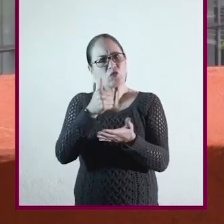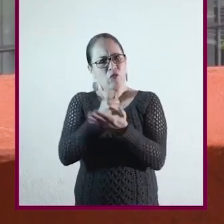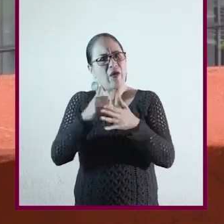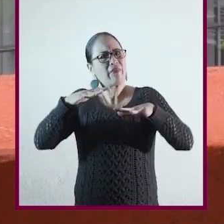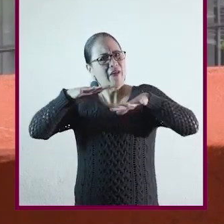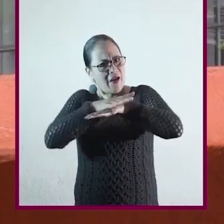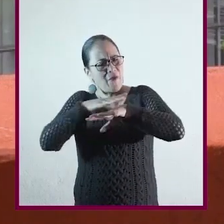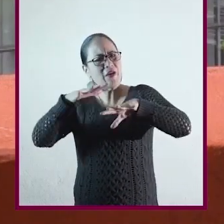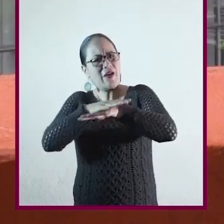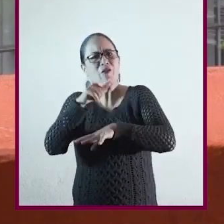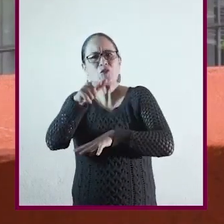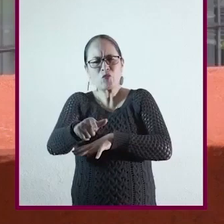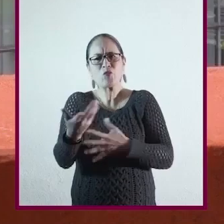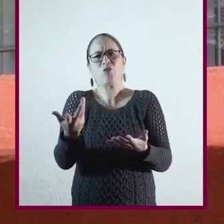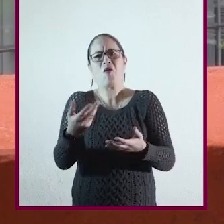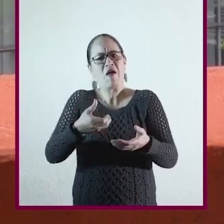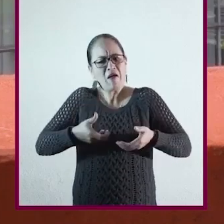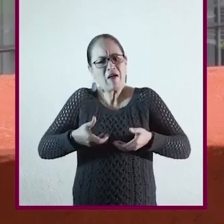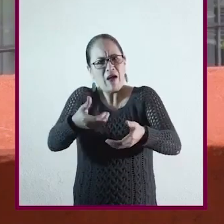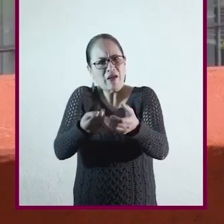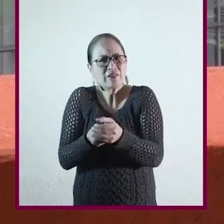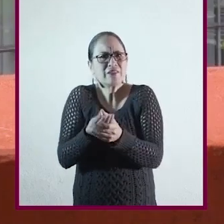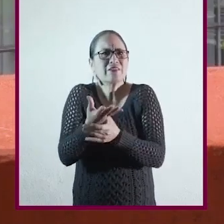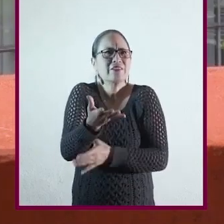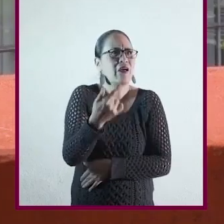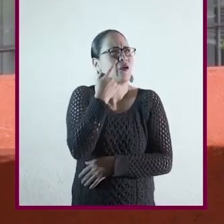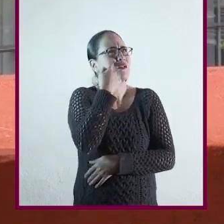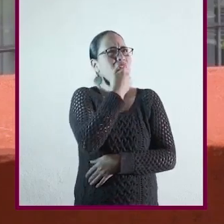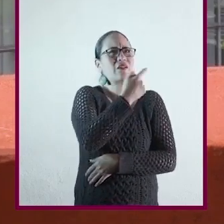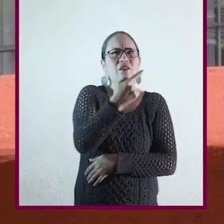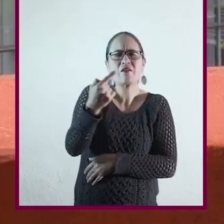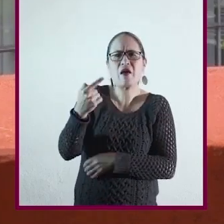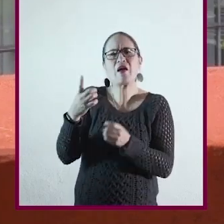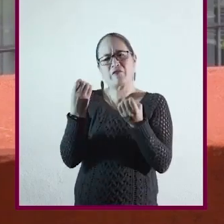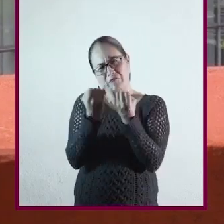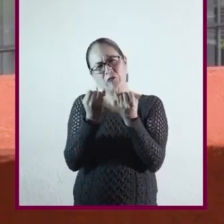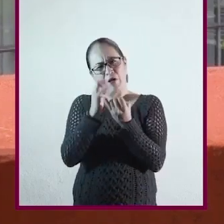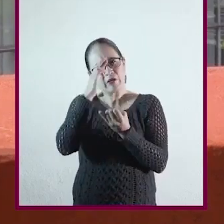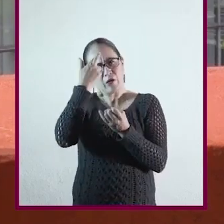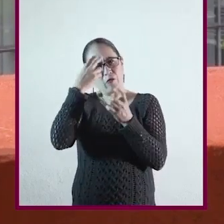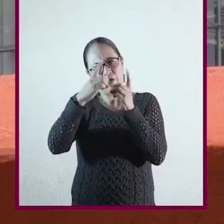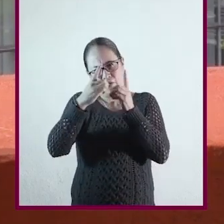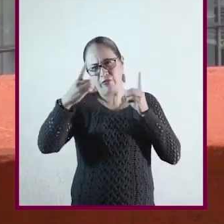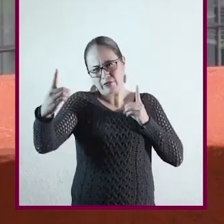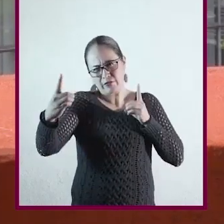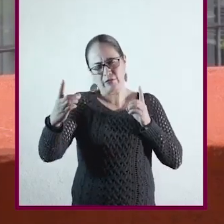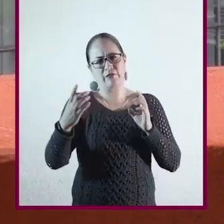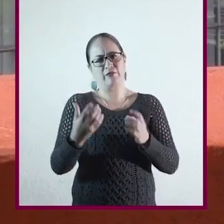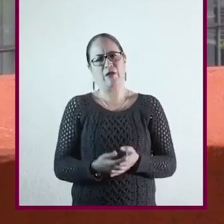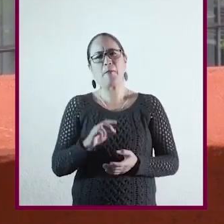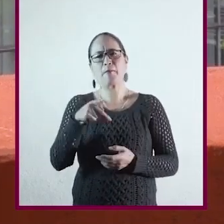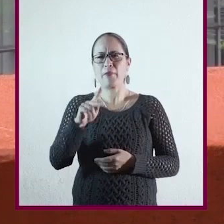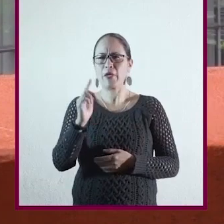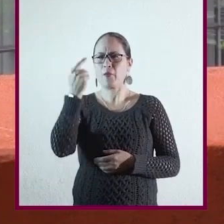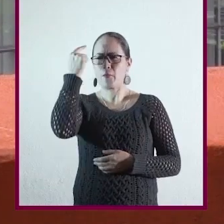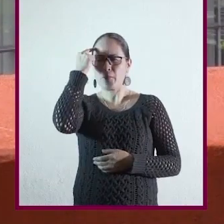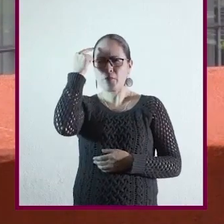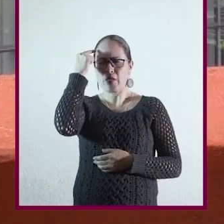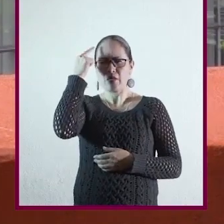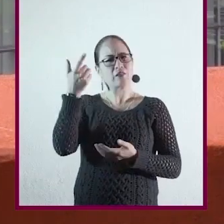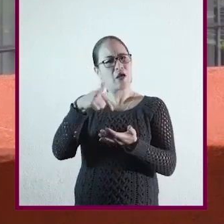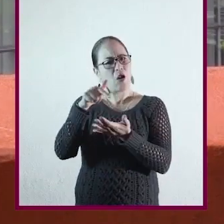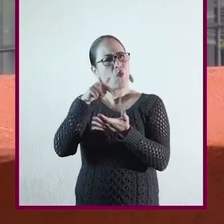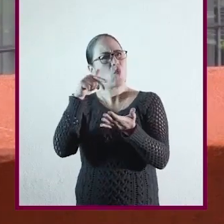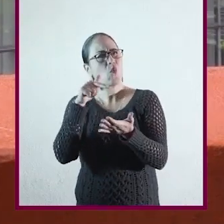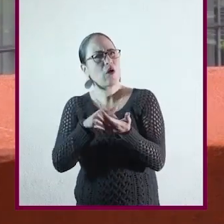evolucionando. Date un respiro, sal a caminar por las calles de tu ciudad, conservando la sana distancia, por supuesto, y piensa en qué tipo